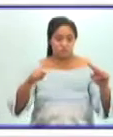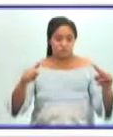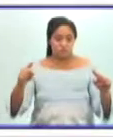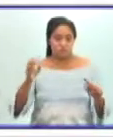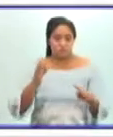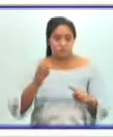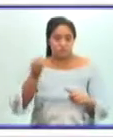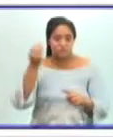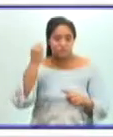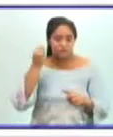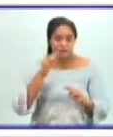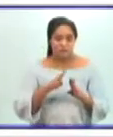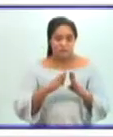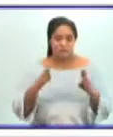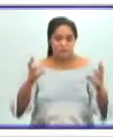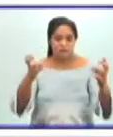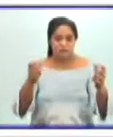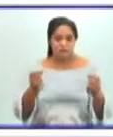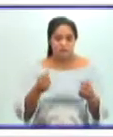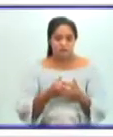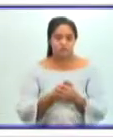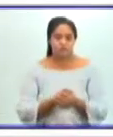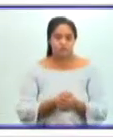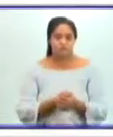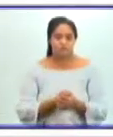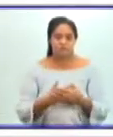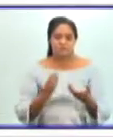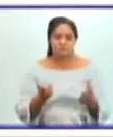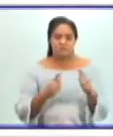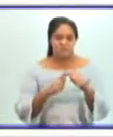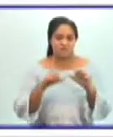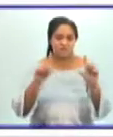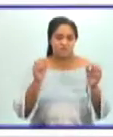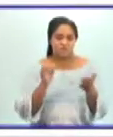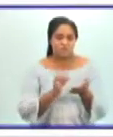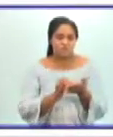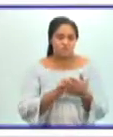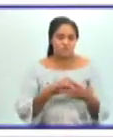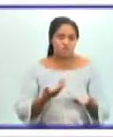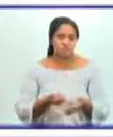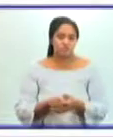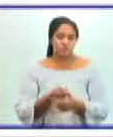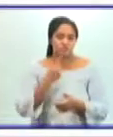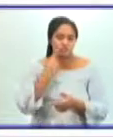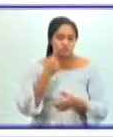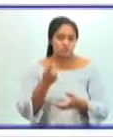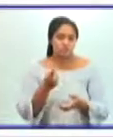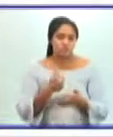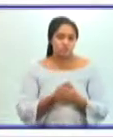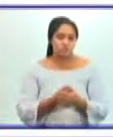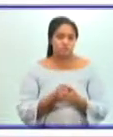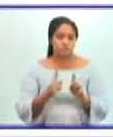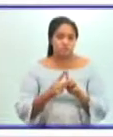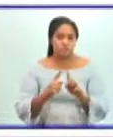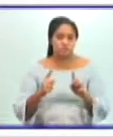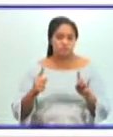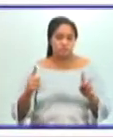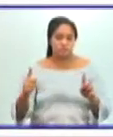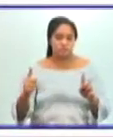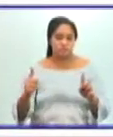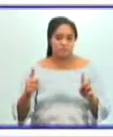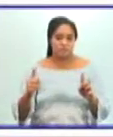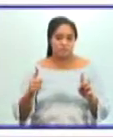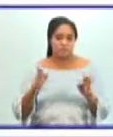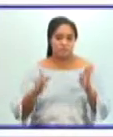longitudes, ¿qué parte del teorema puedes aplicar? Observa bien, son segmentos correspondientes